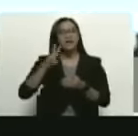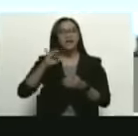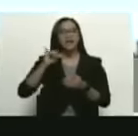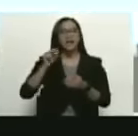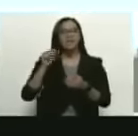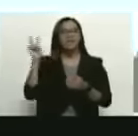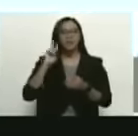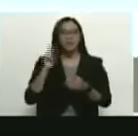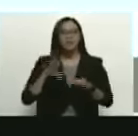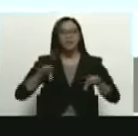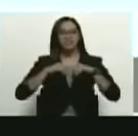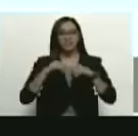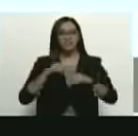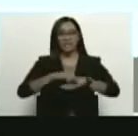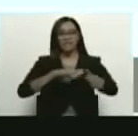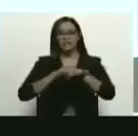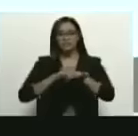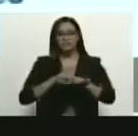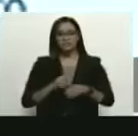acepta Inglaterra.